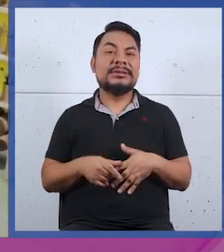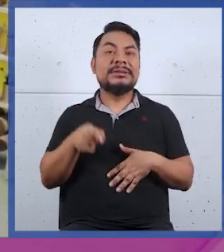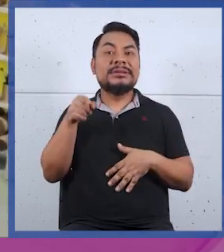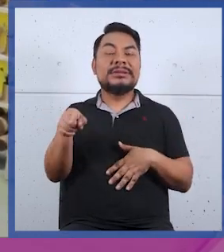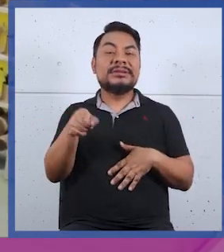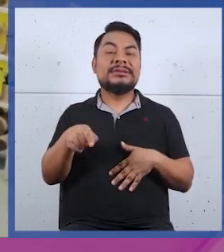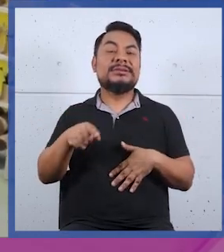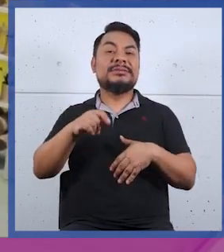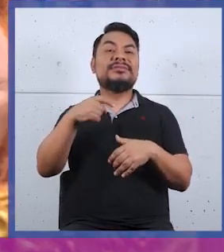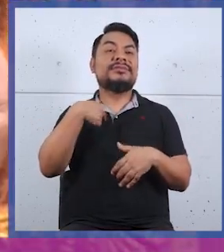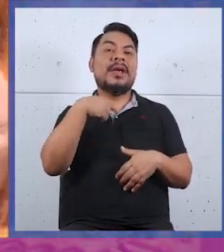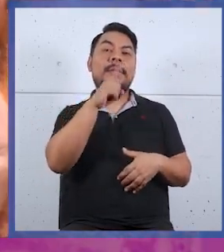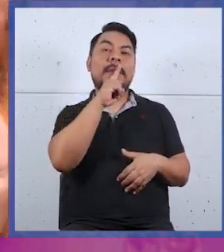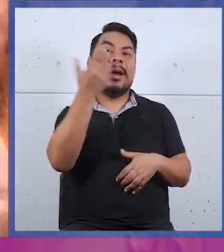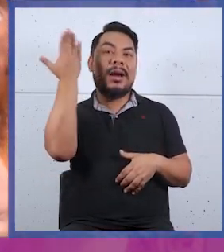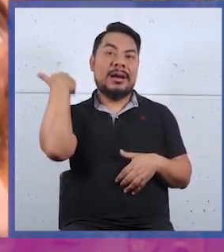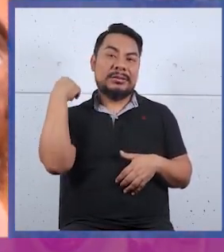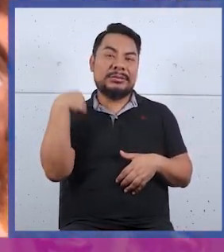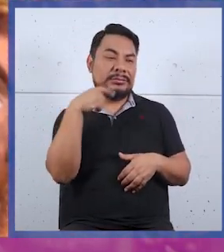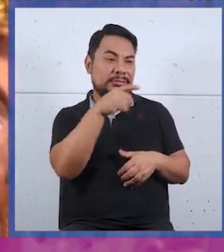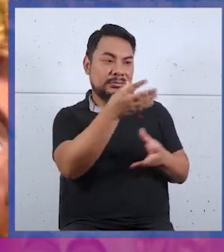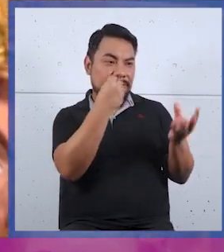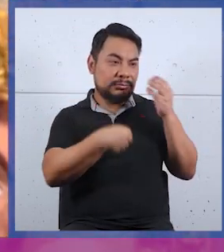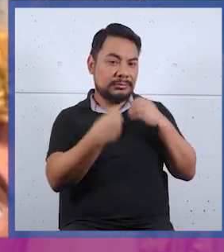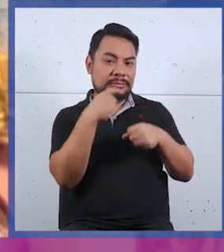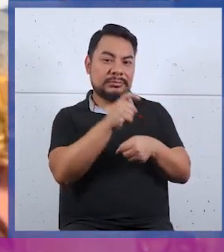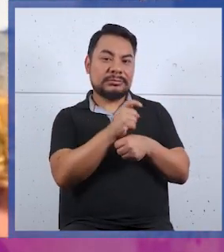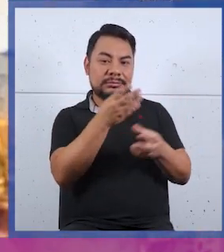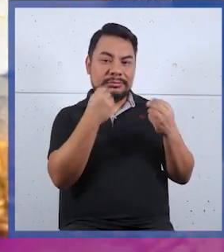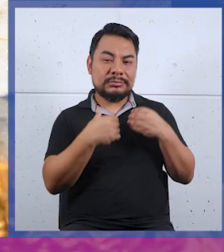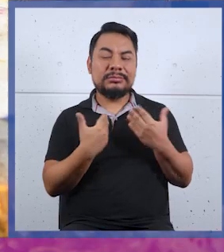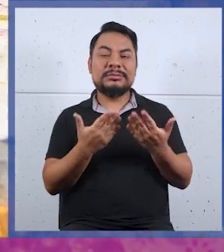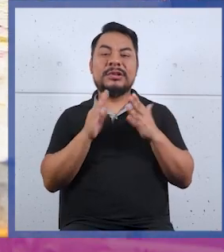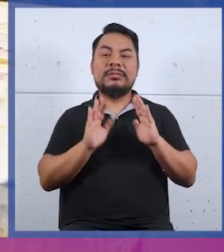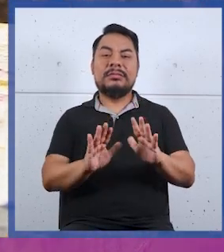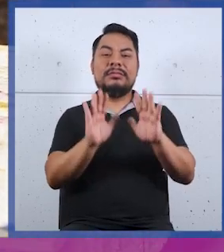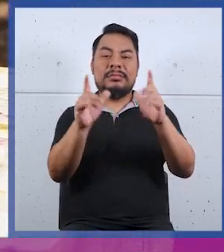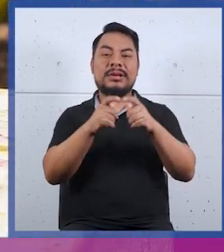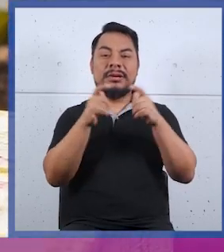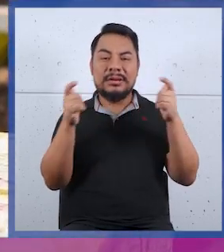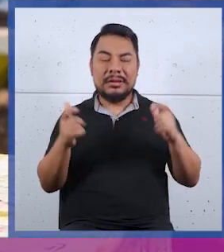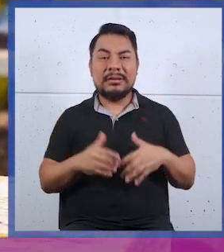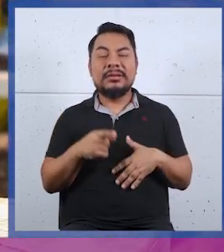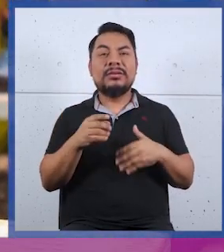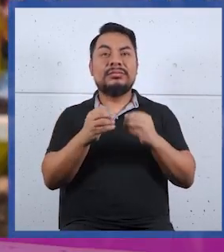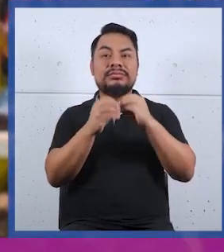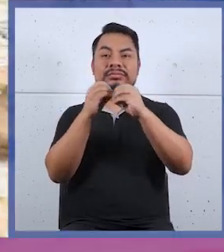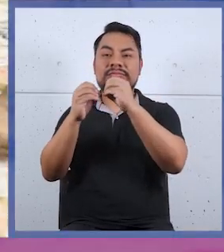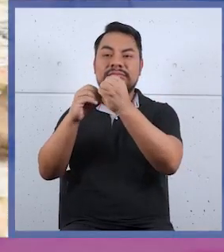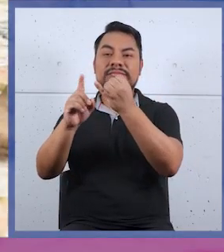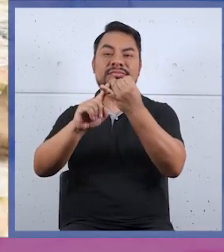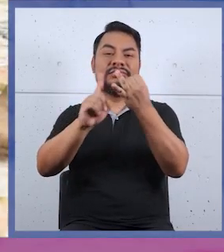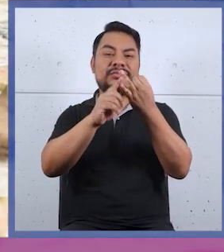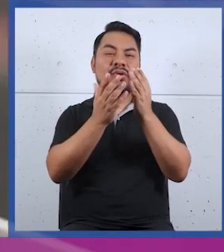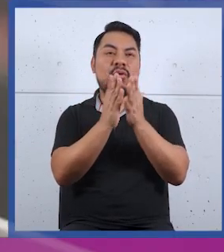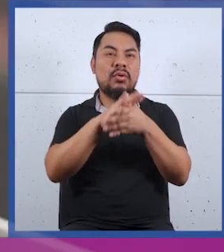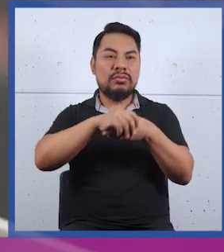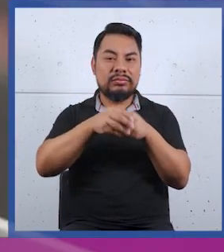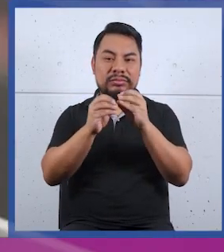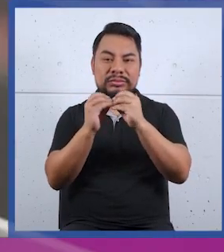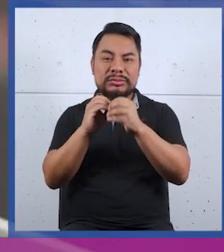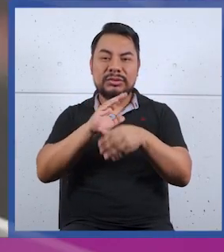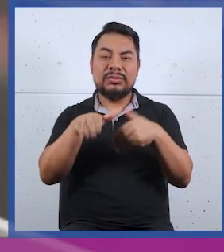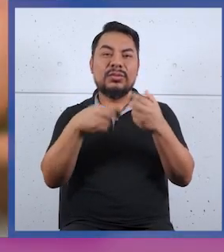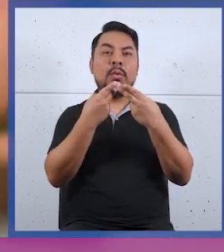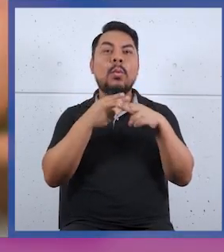redundancia, del taller de mi padre, ¿no? Donde dentro del taller surgían grandes maravillas, obras que está